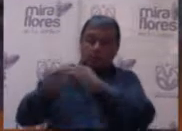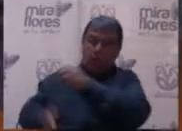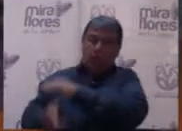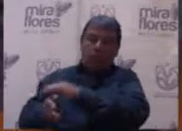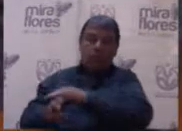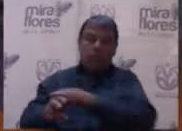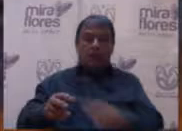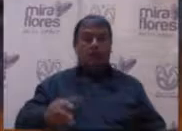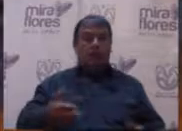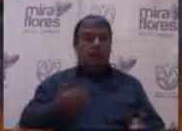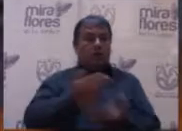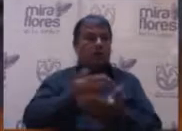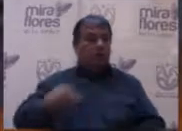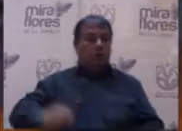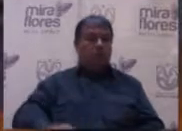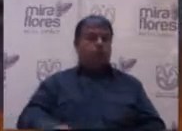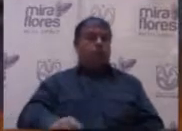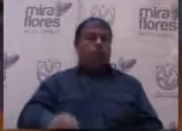no arranca.